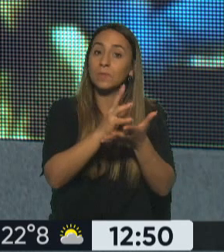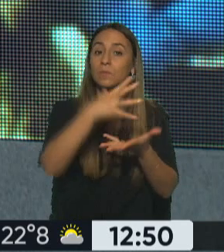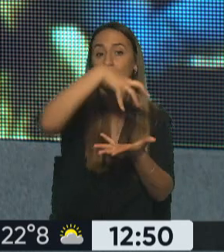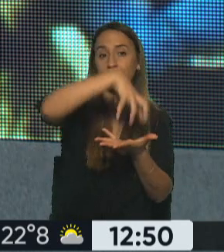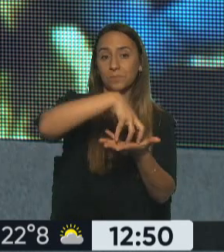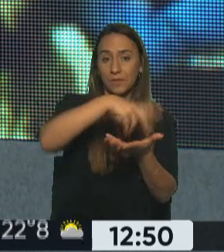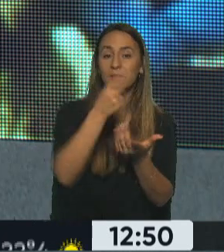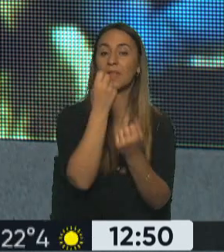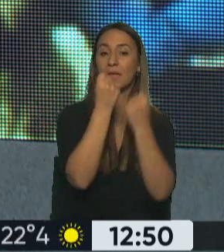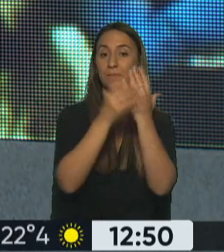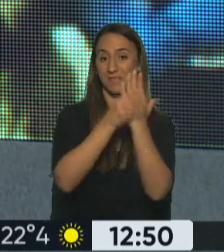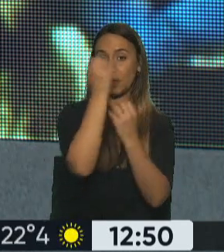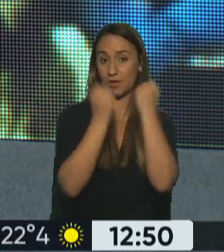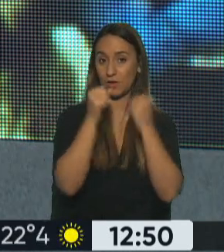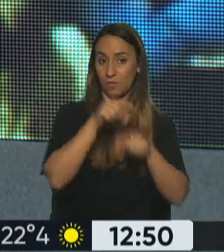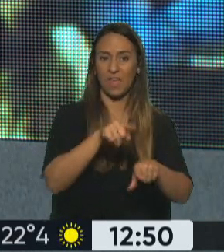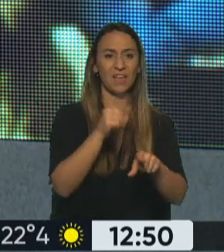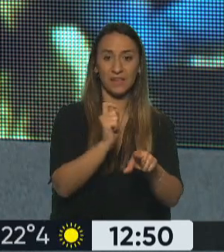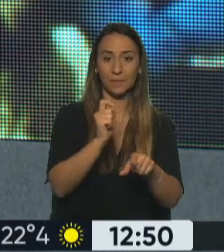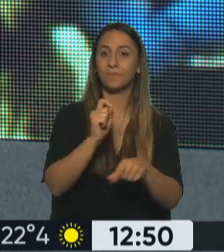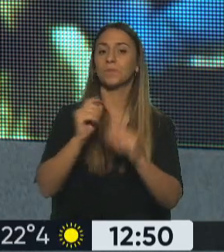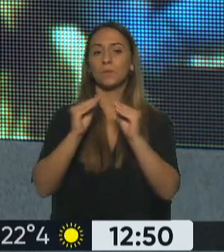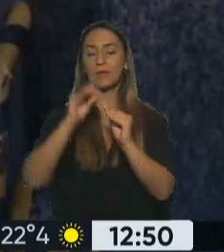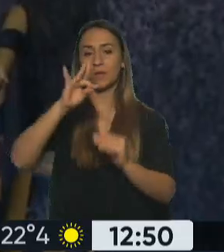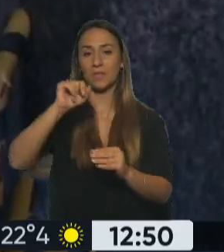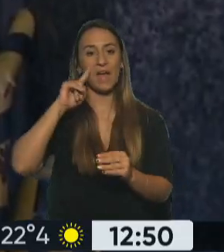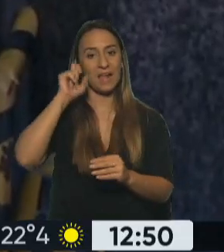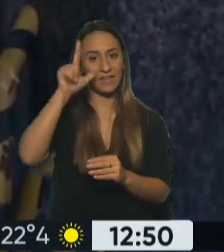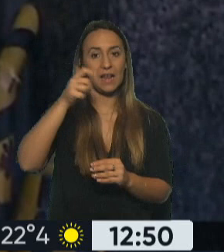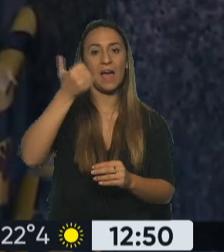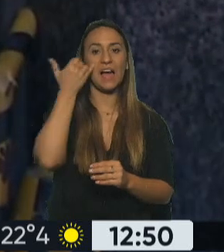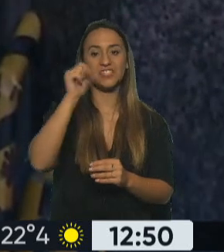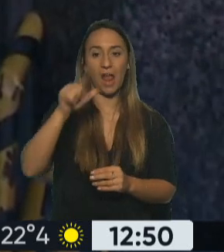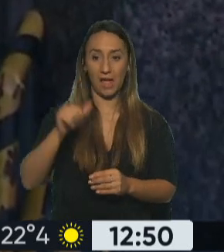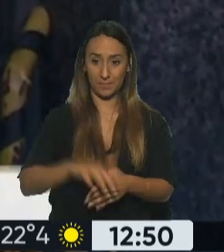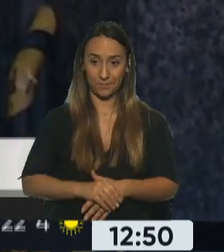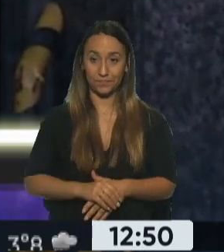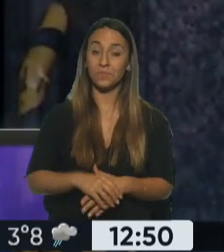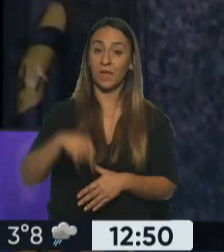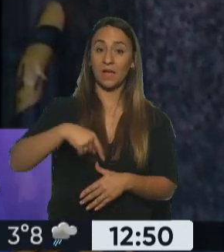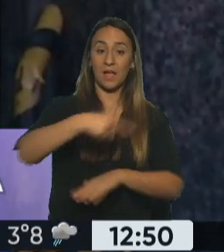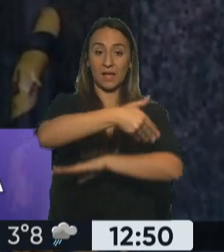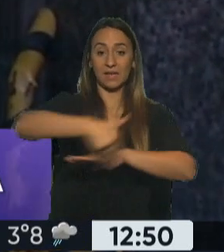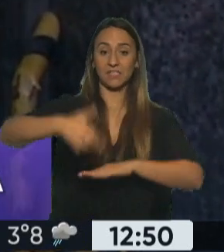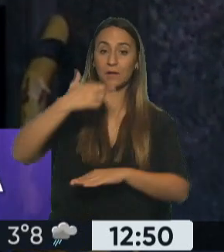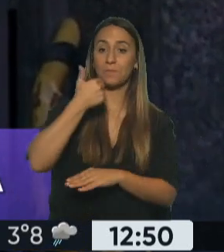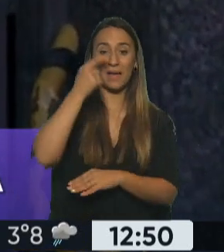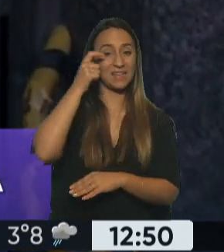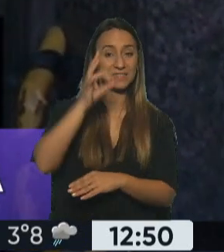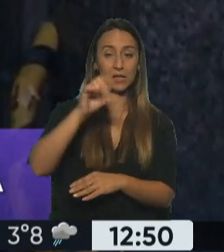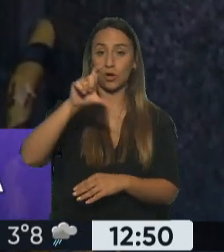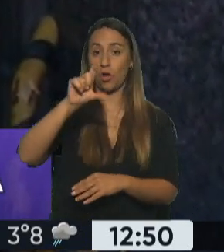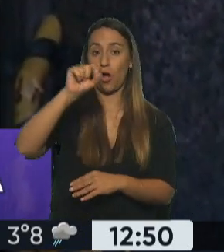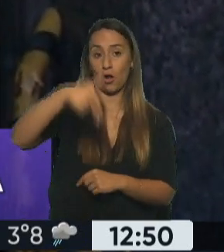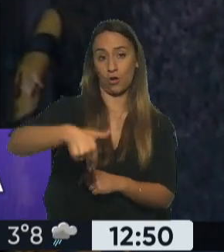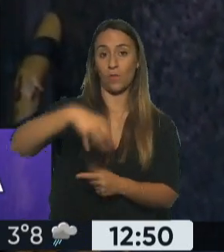Hacienda y está trabajando en el Palacio de Hacienda Daniel aala bien nos encontramos en Paseo Colón 157 sede del